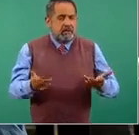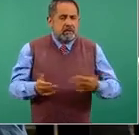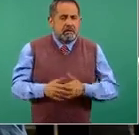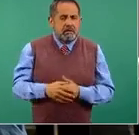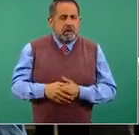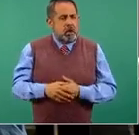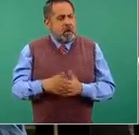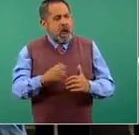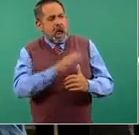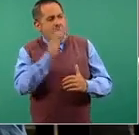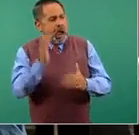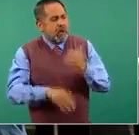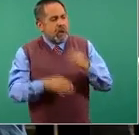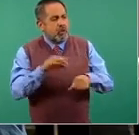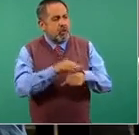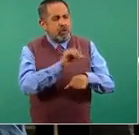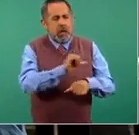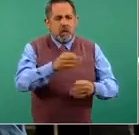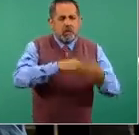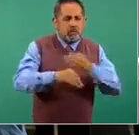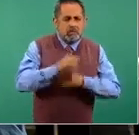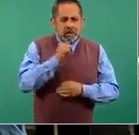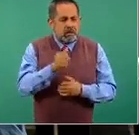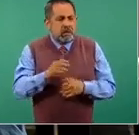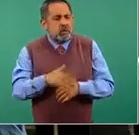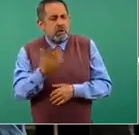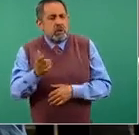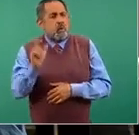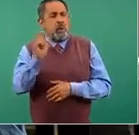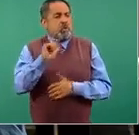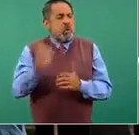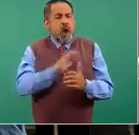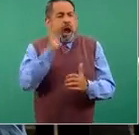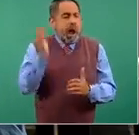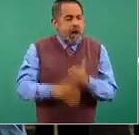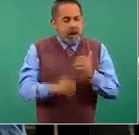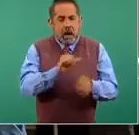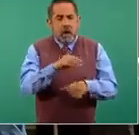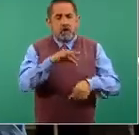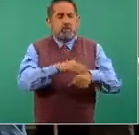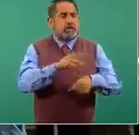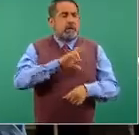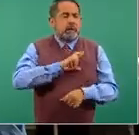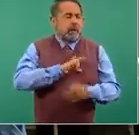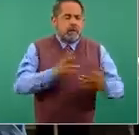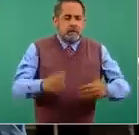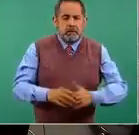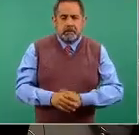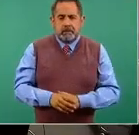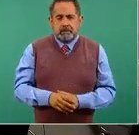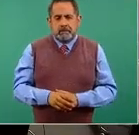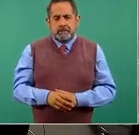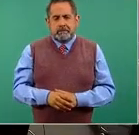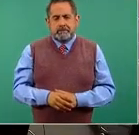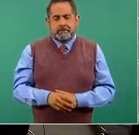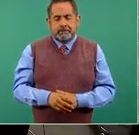no se ha terminado de vacunar a los médicos? ¿Y cuándo se les va a vacunar a los de hospitales privados?